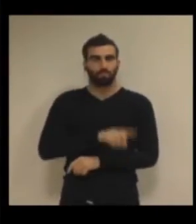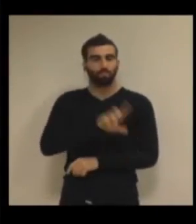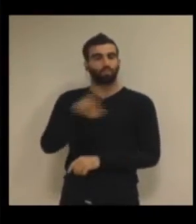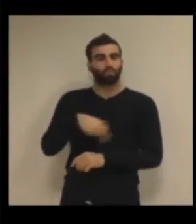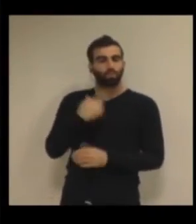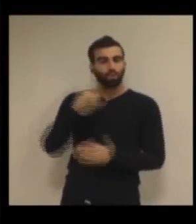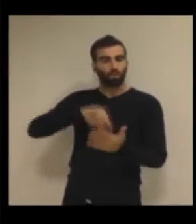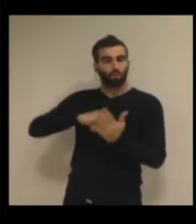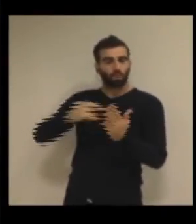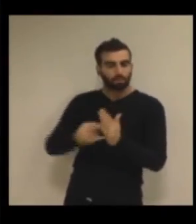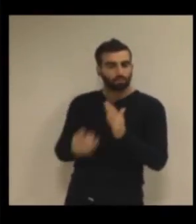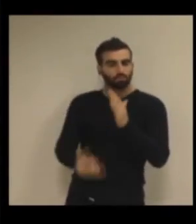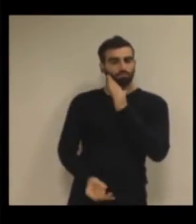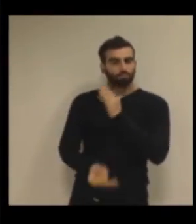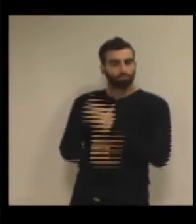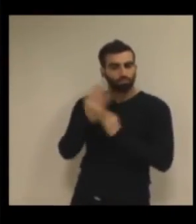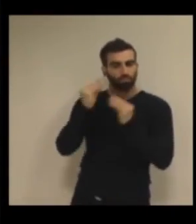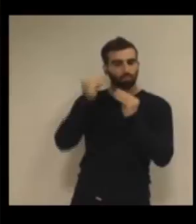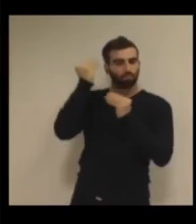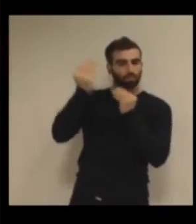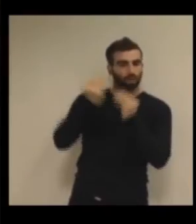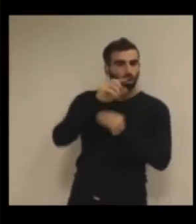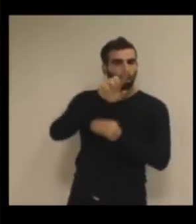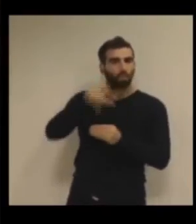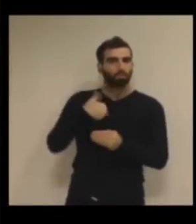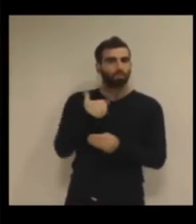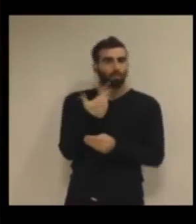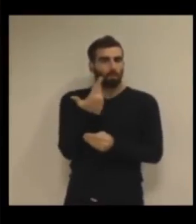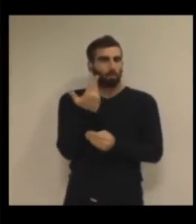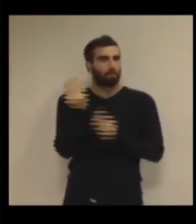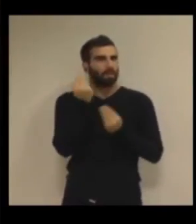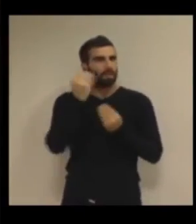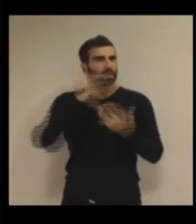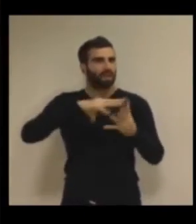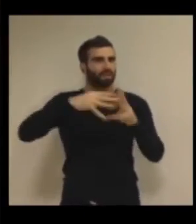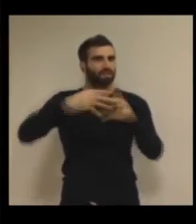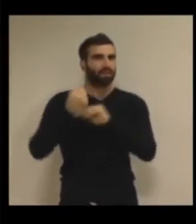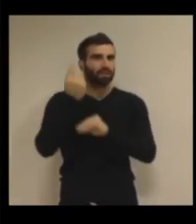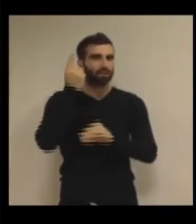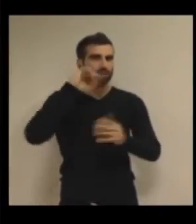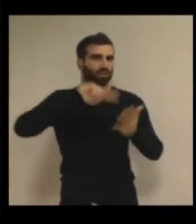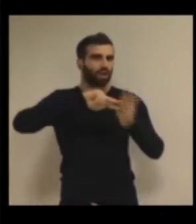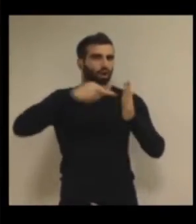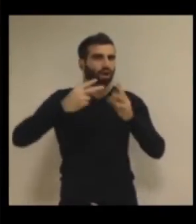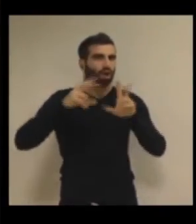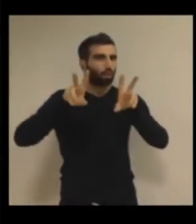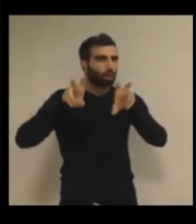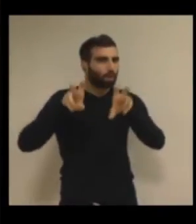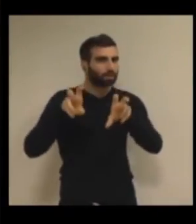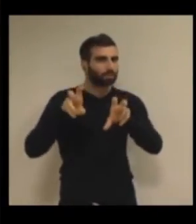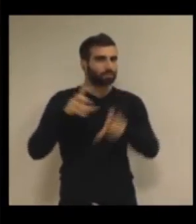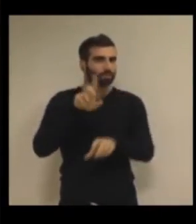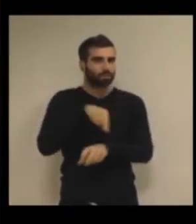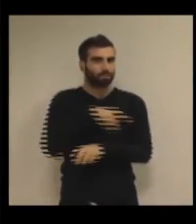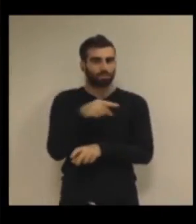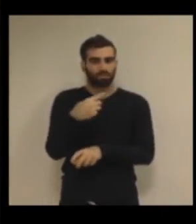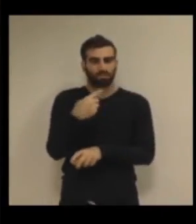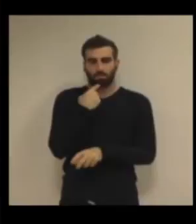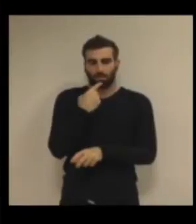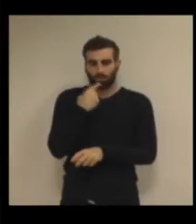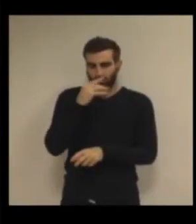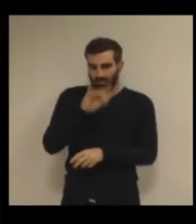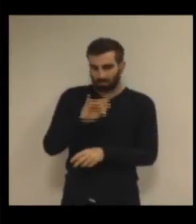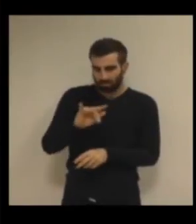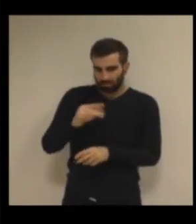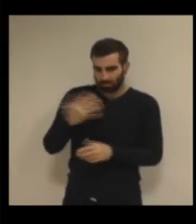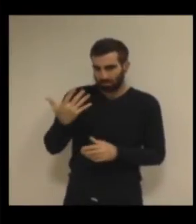esta posibilidad de adaptabilidad a las tecnologías emergentes. Efectivamente. El entorno es cambiante, ¿no?